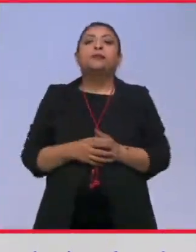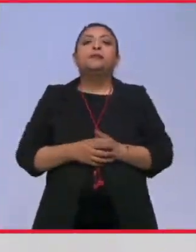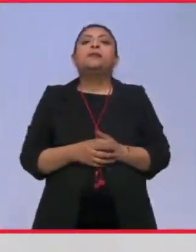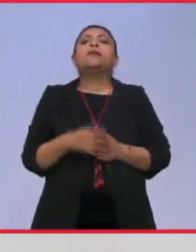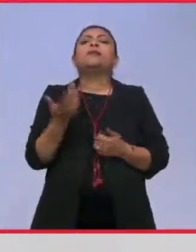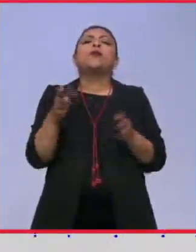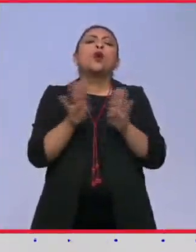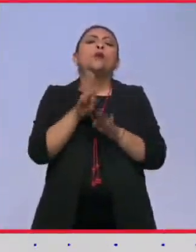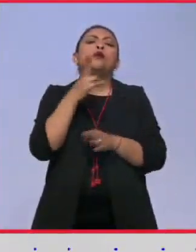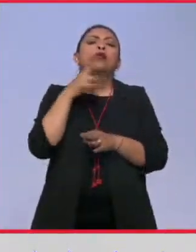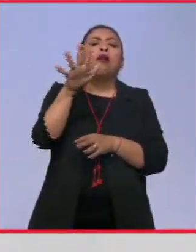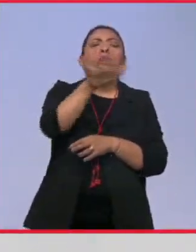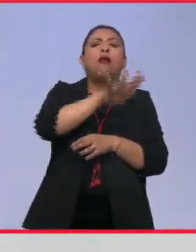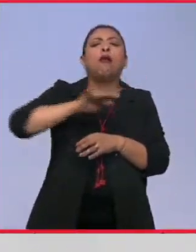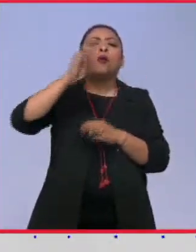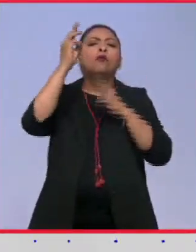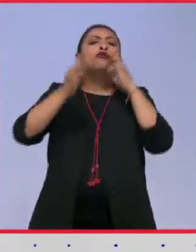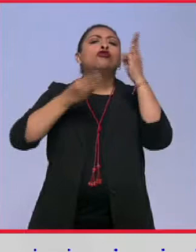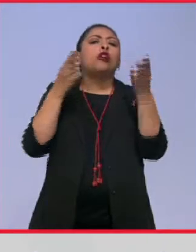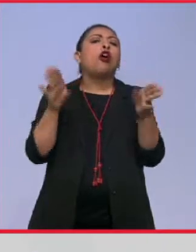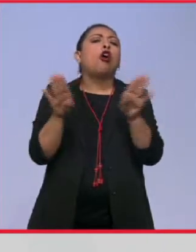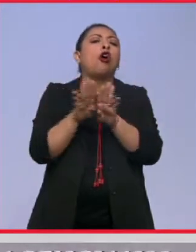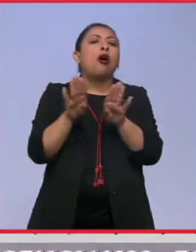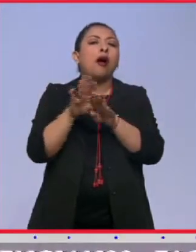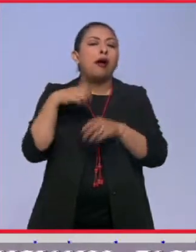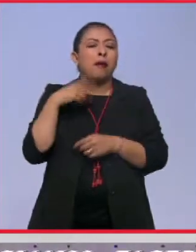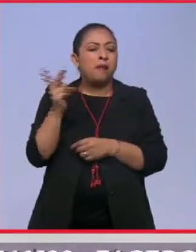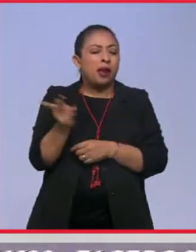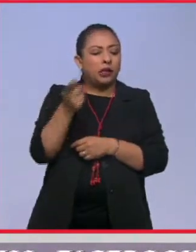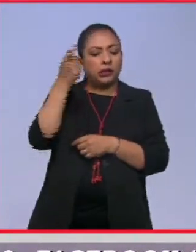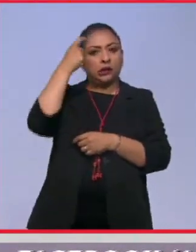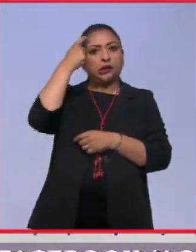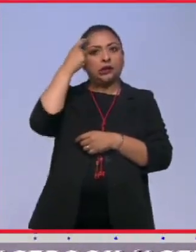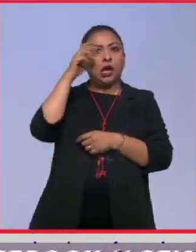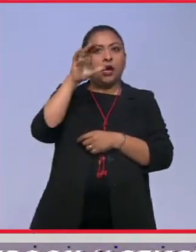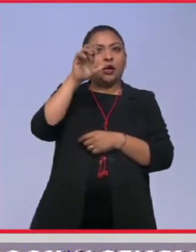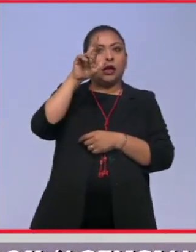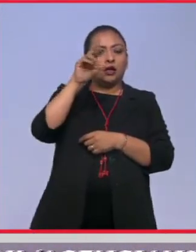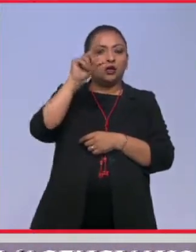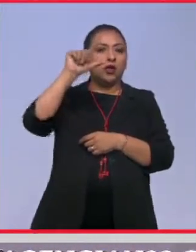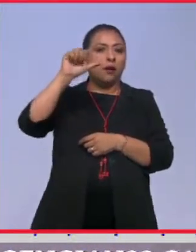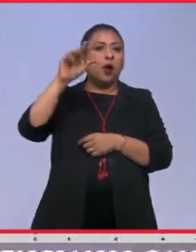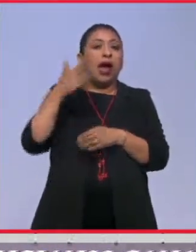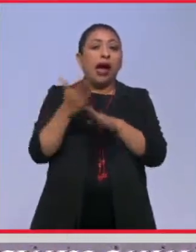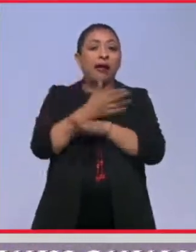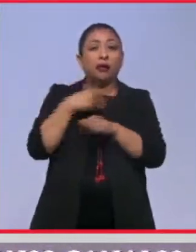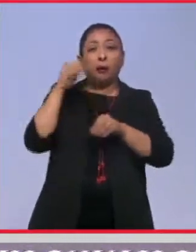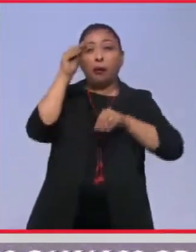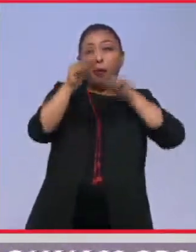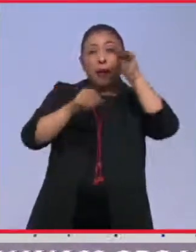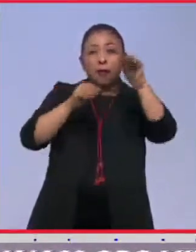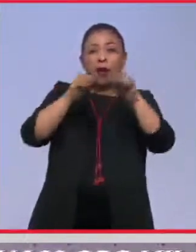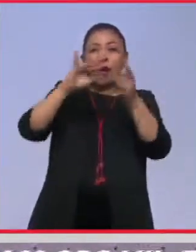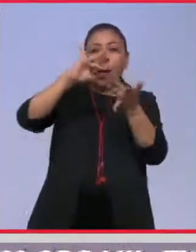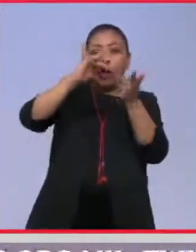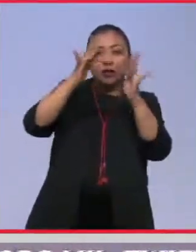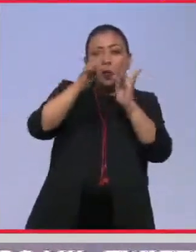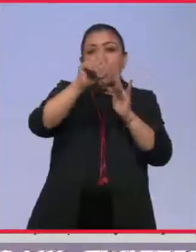¿Cómo usar el espacio de un museo? Se preguntó Carlos Amorales antes de montar la exposición Axiomas para la Acción